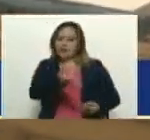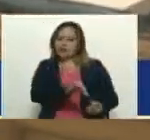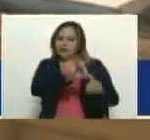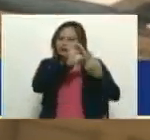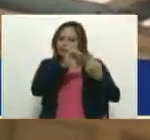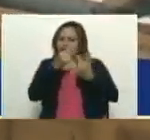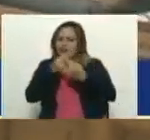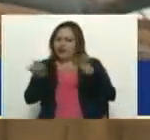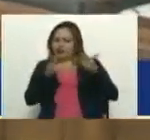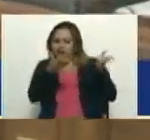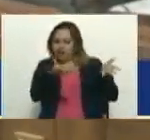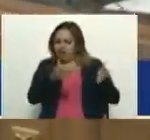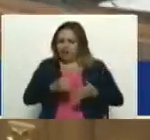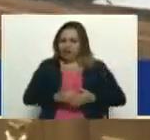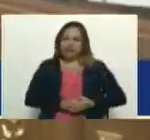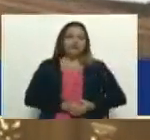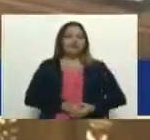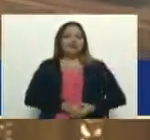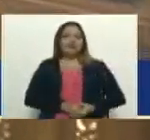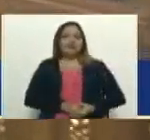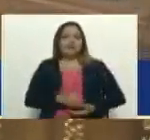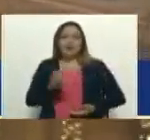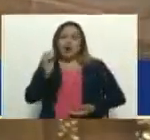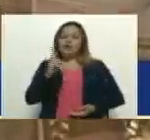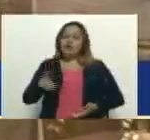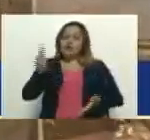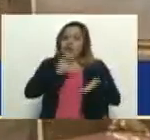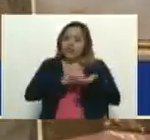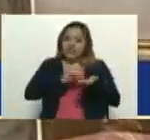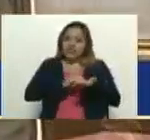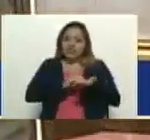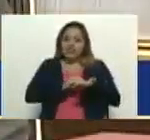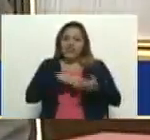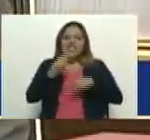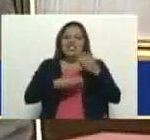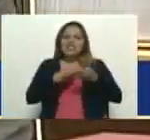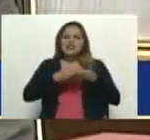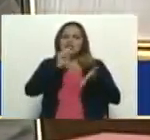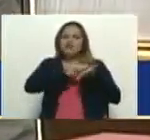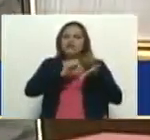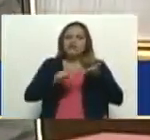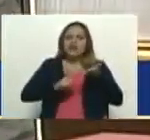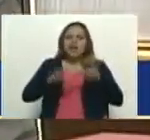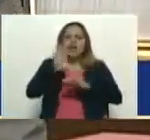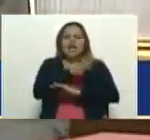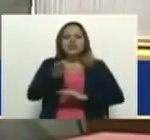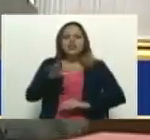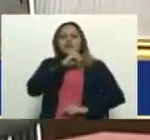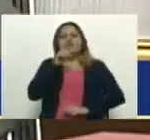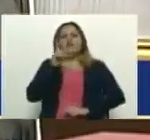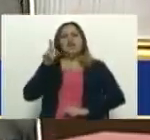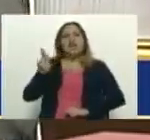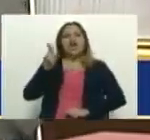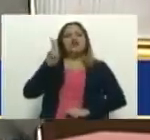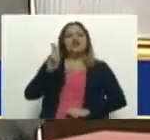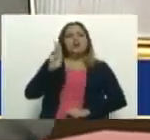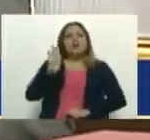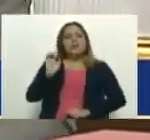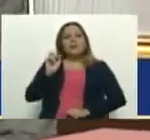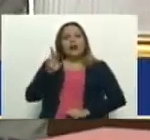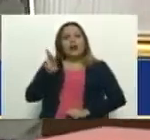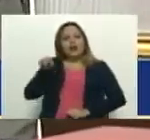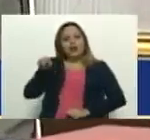regla. O cuando una vez sacó la canción Ruperto, Ali Primera, aquella canción que hablaba,